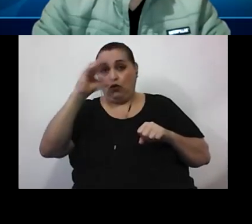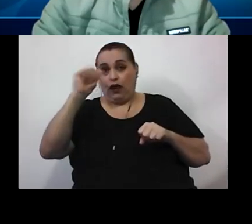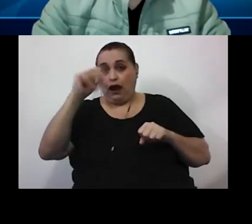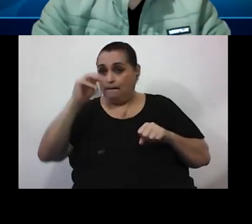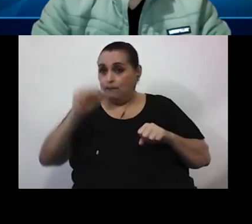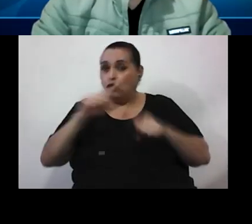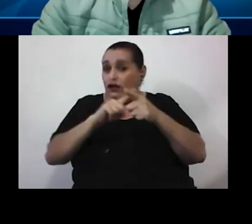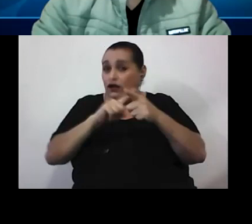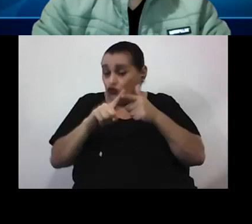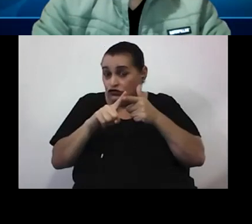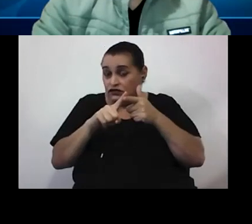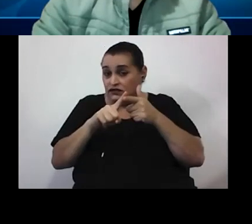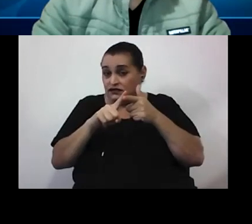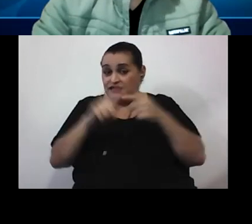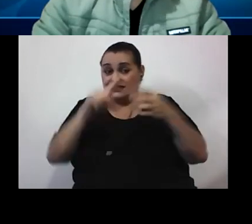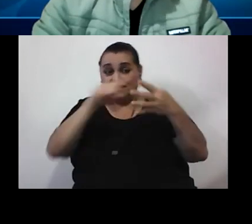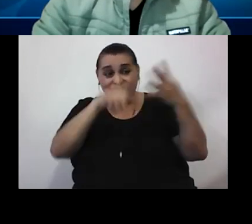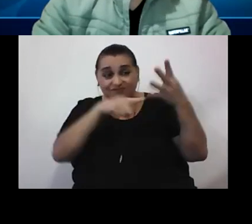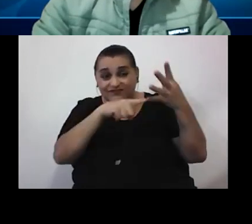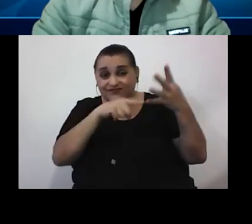en esas edades,